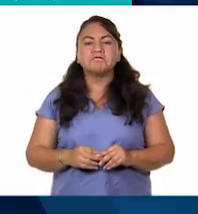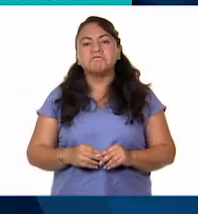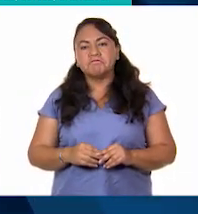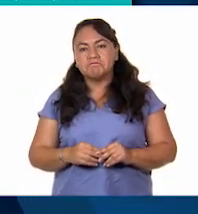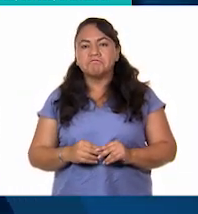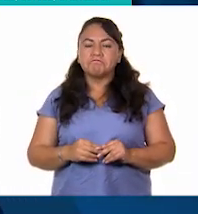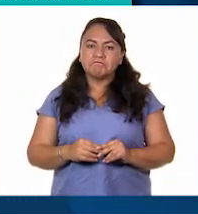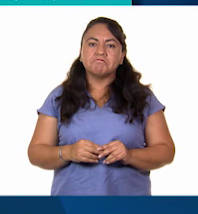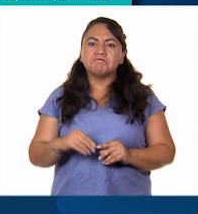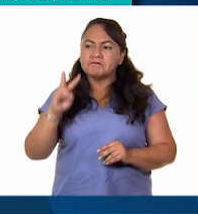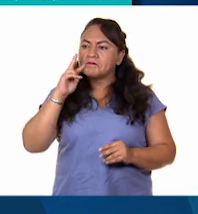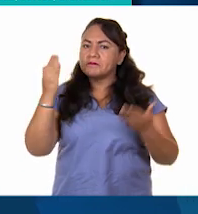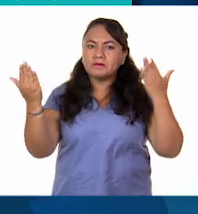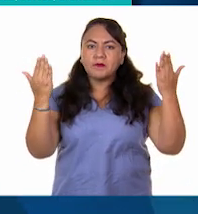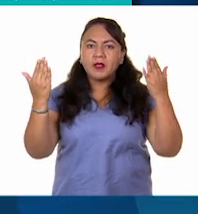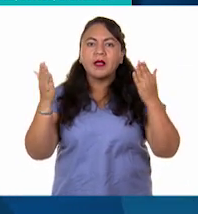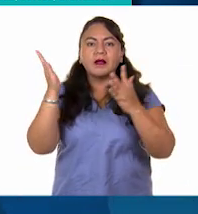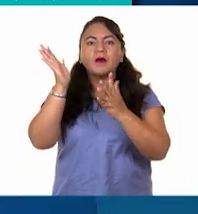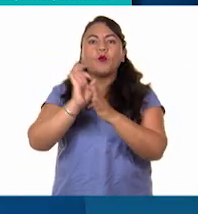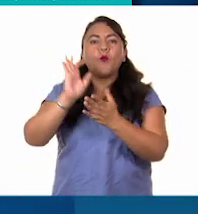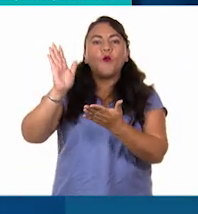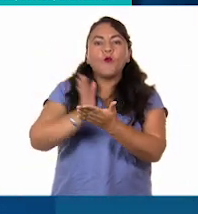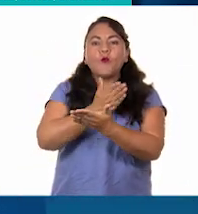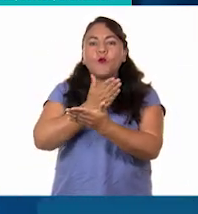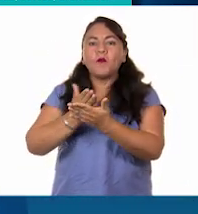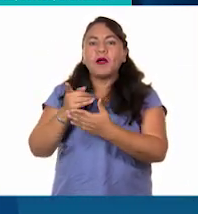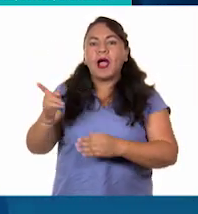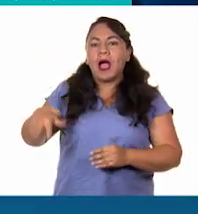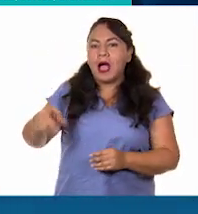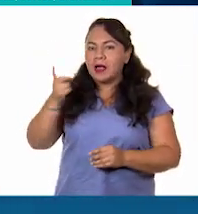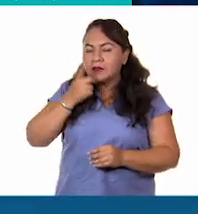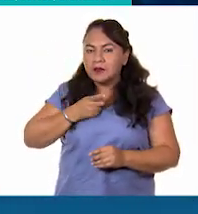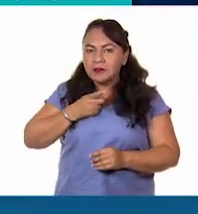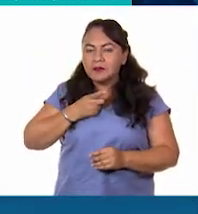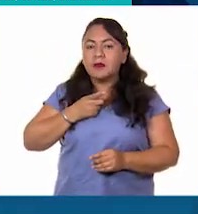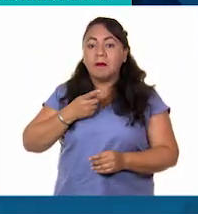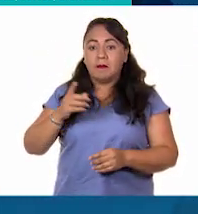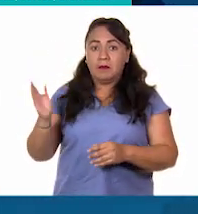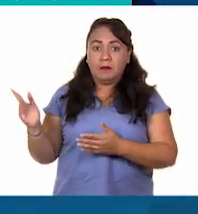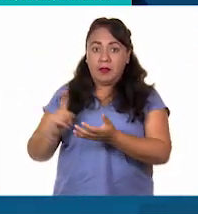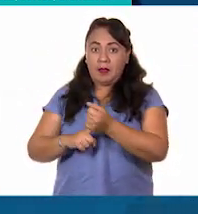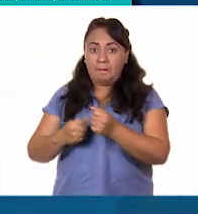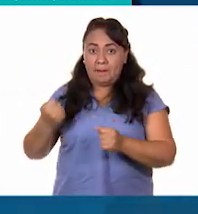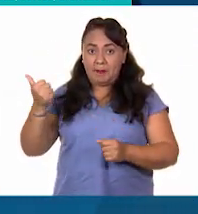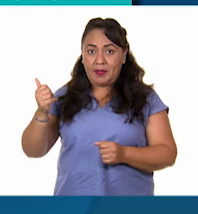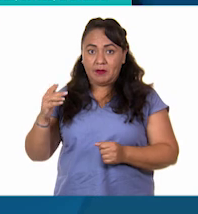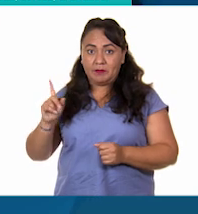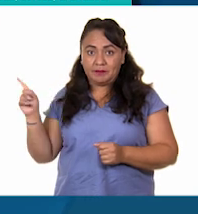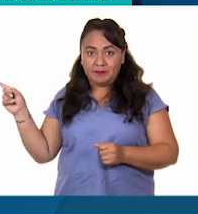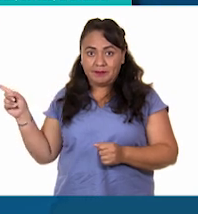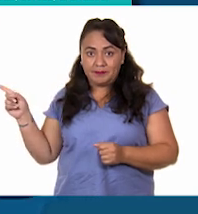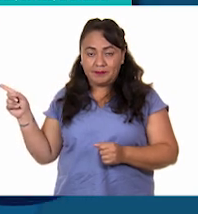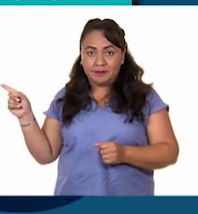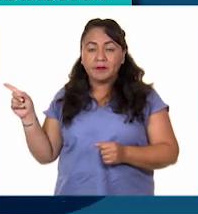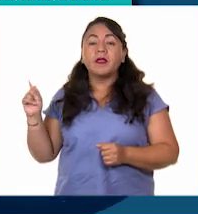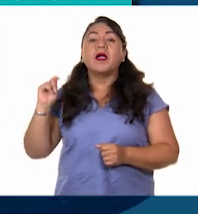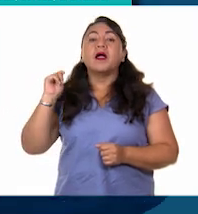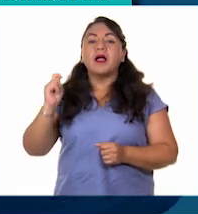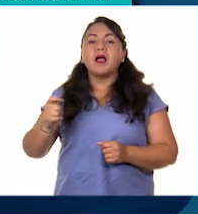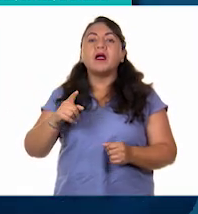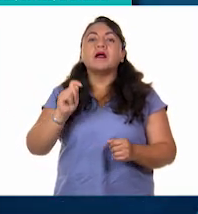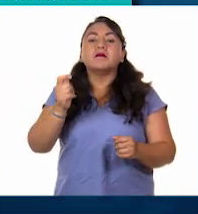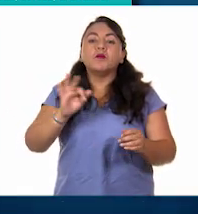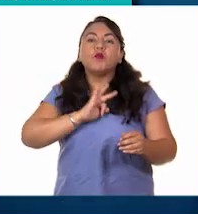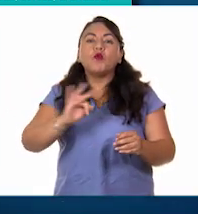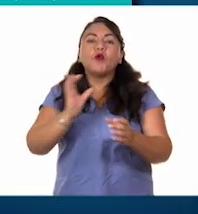Aquí ya hace la distinción que pues, usted señalaba, profesor, ¿no? En primer lugar, lo que se ve en las conductas de las posibles